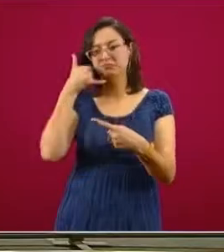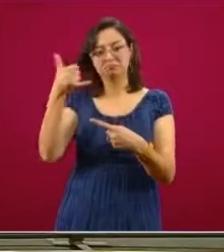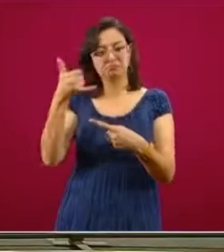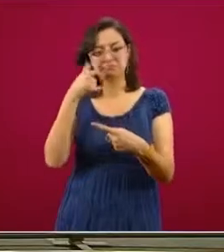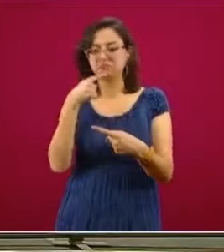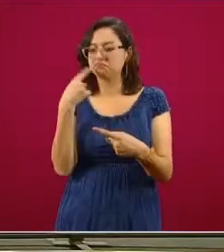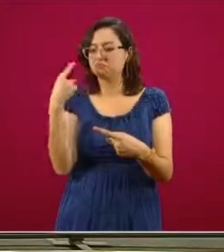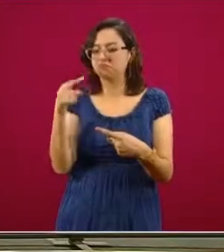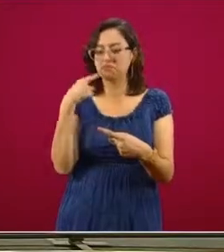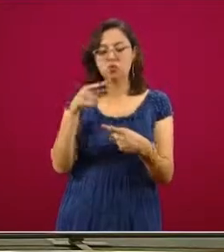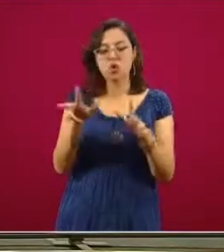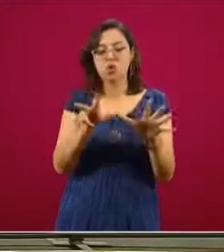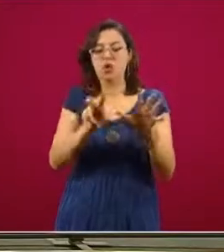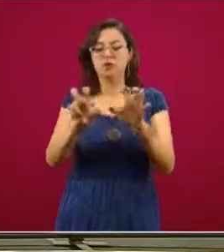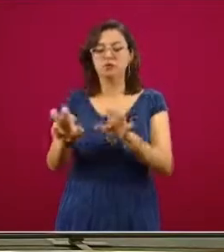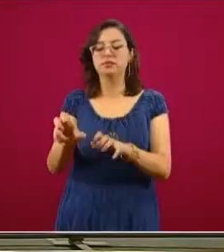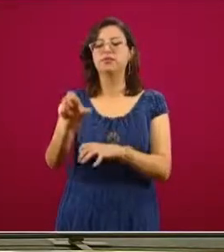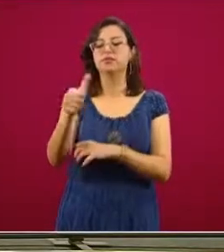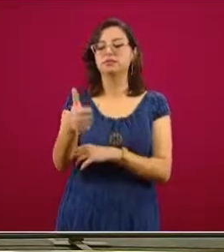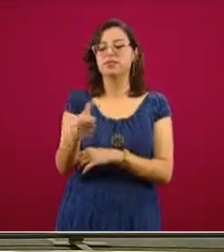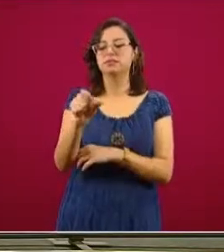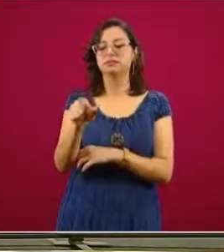de quejas, el